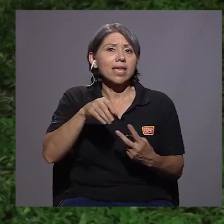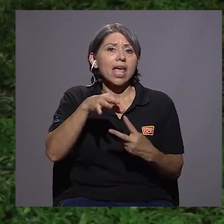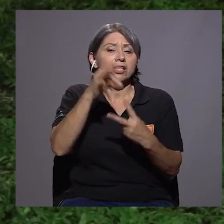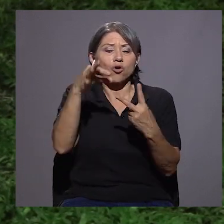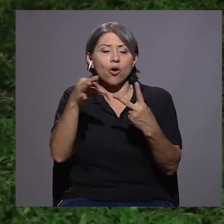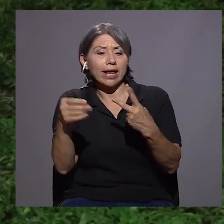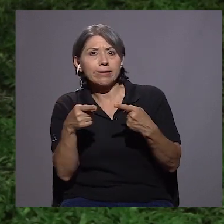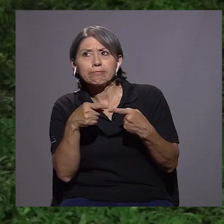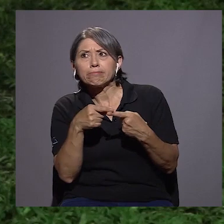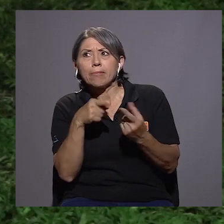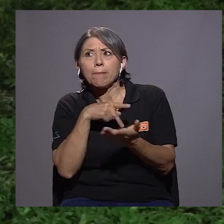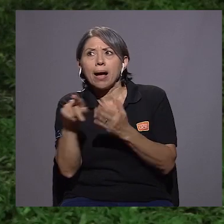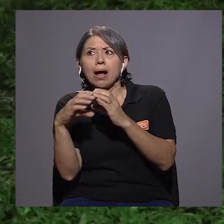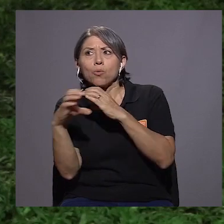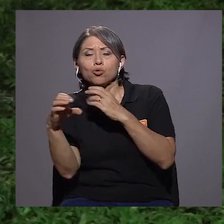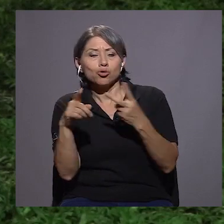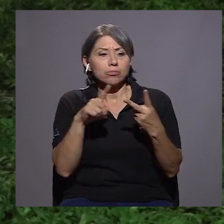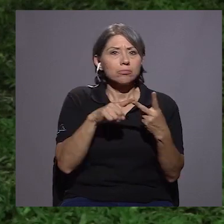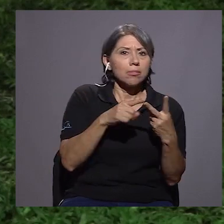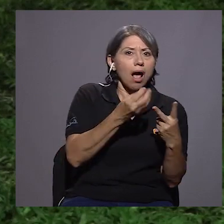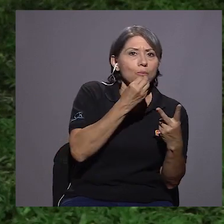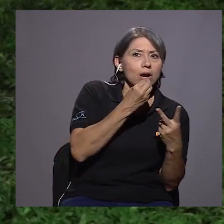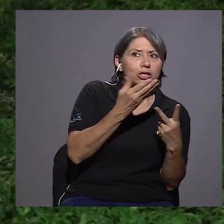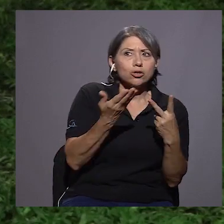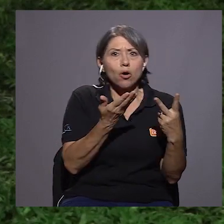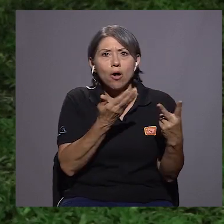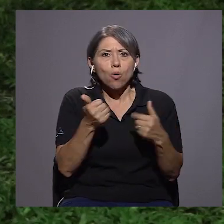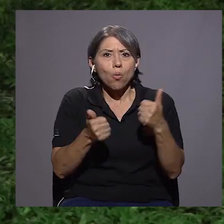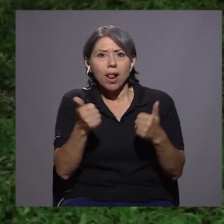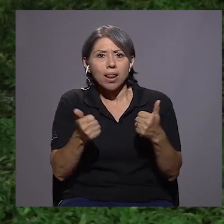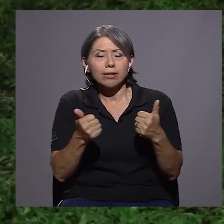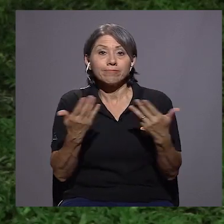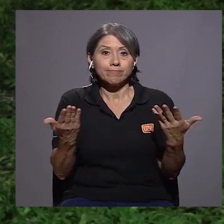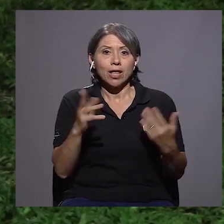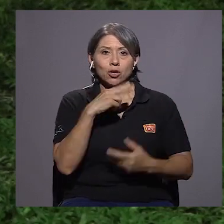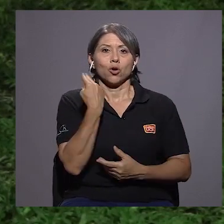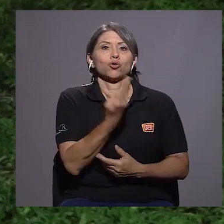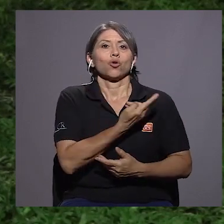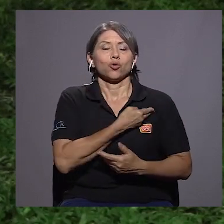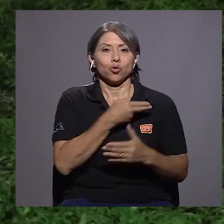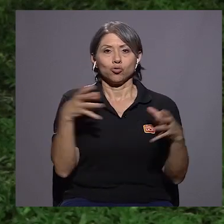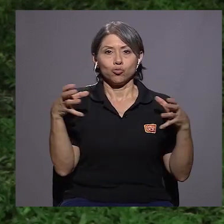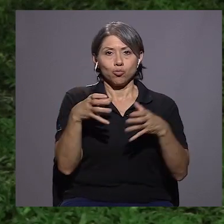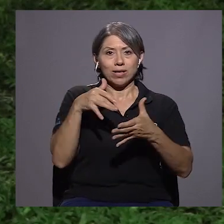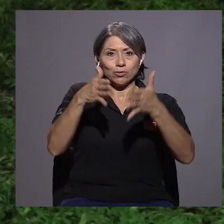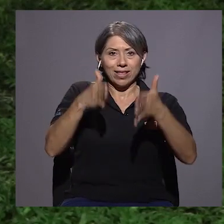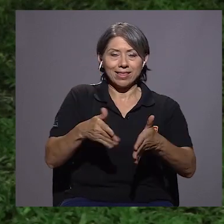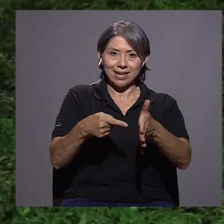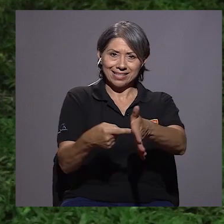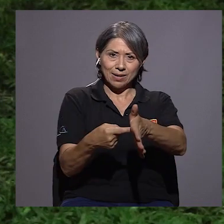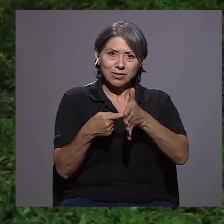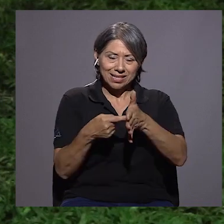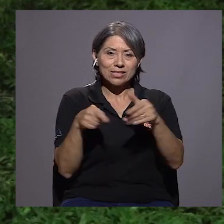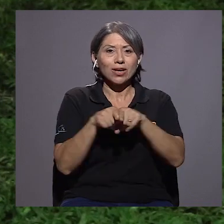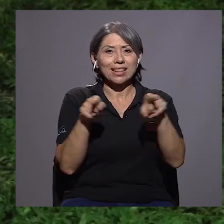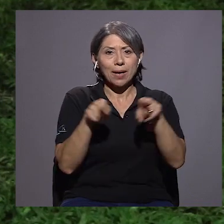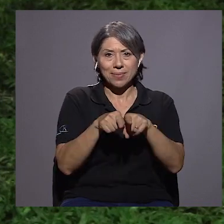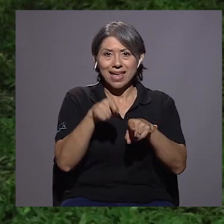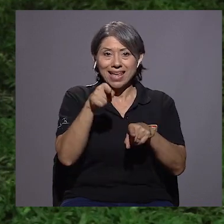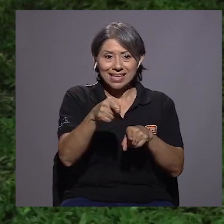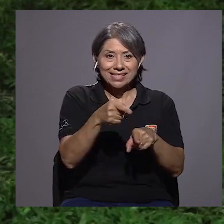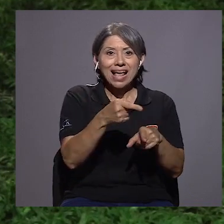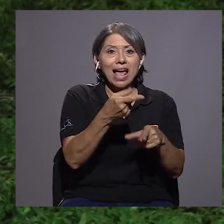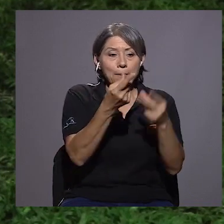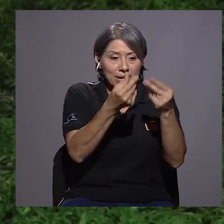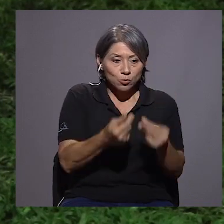tienen que escoger entre pagar el bus y almorzar dentro de la universidad. Bueno, nosotros y nosotras como movimiento estudiantil estamos exigiendo que también se cambie